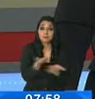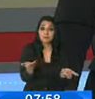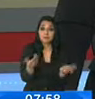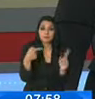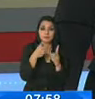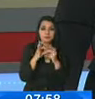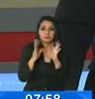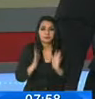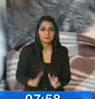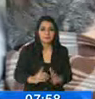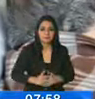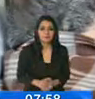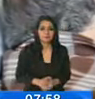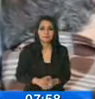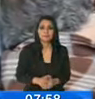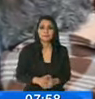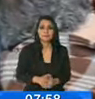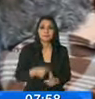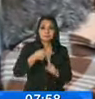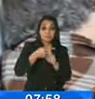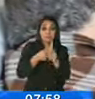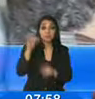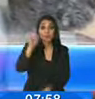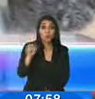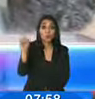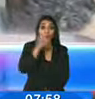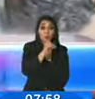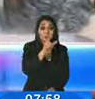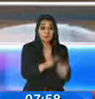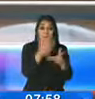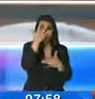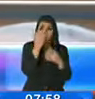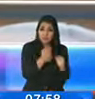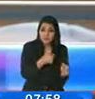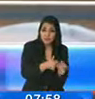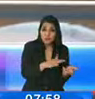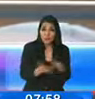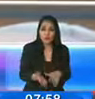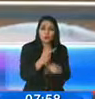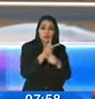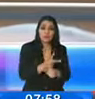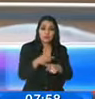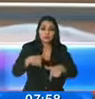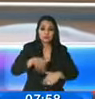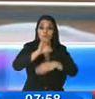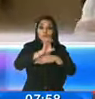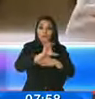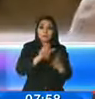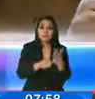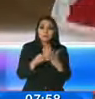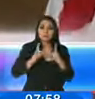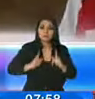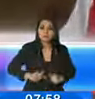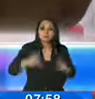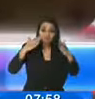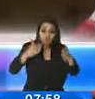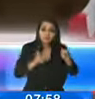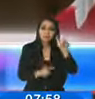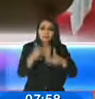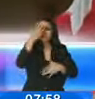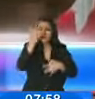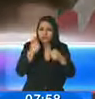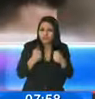Bravo. Octubre es el mes de los cuidados paliativos en el mundo. En Ecuador, ese servicio del Ministerio de Salud atiende a quienes tienen